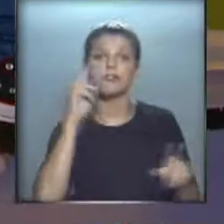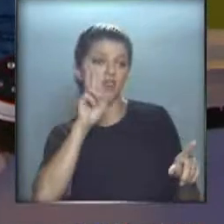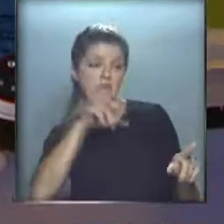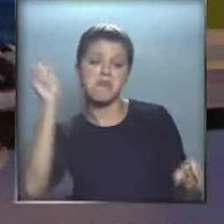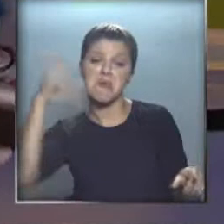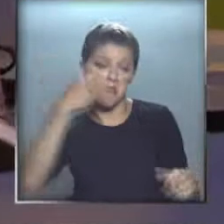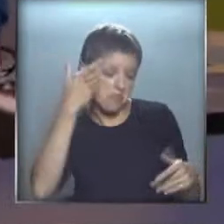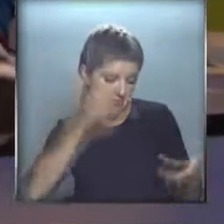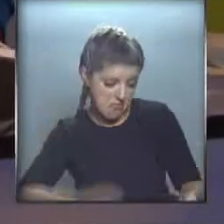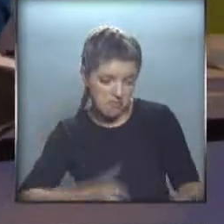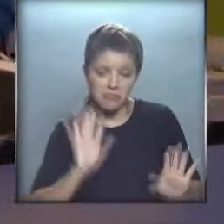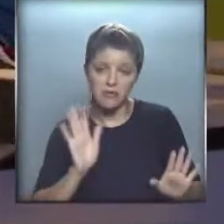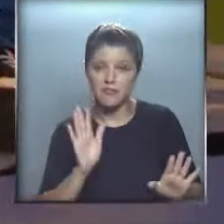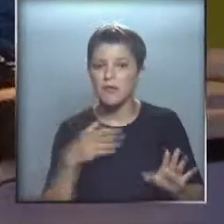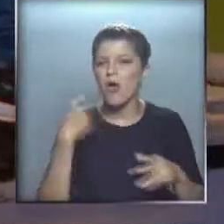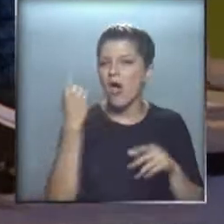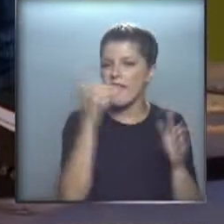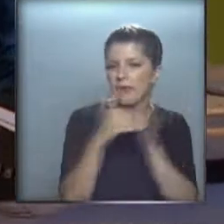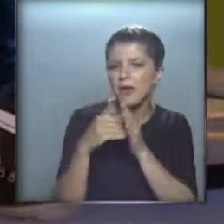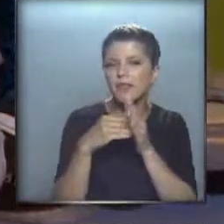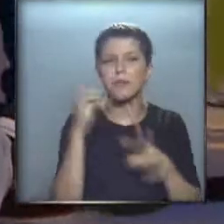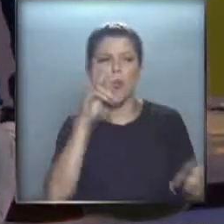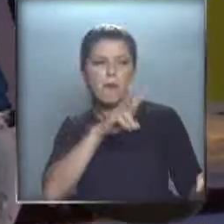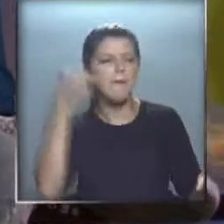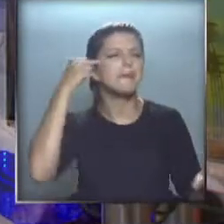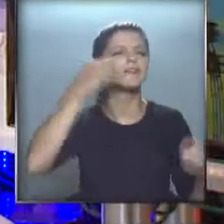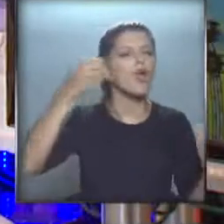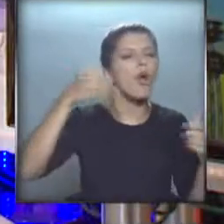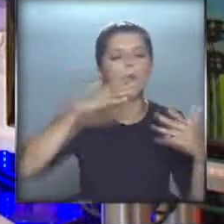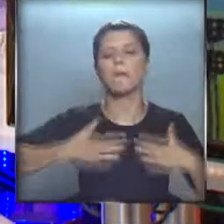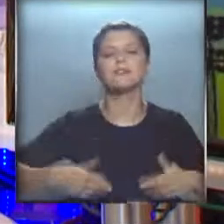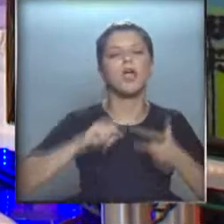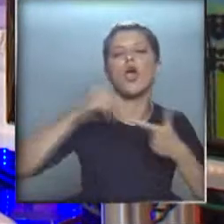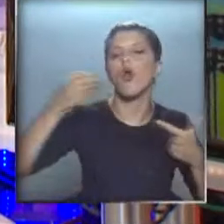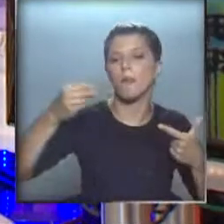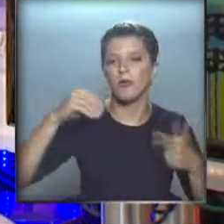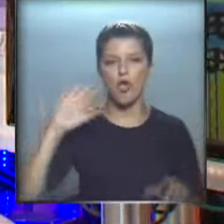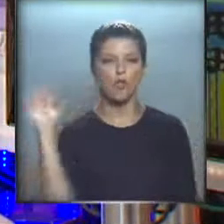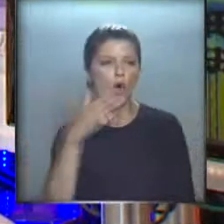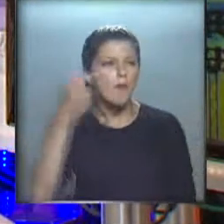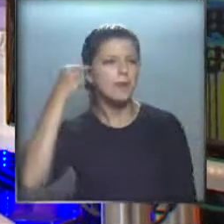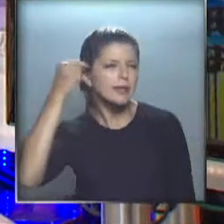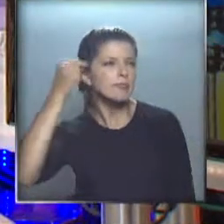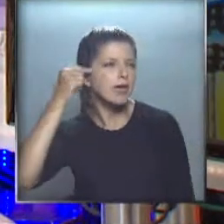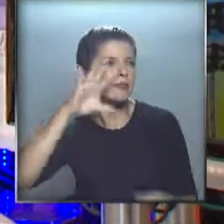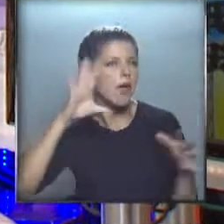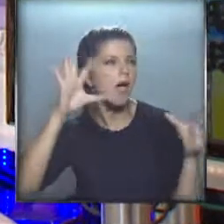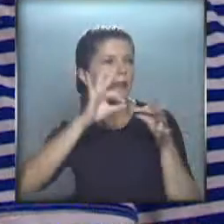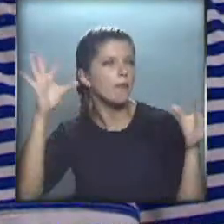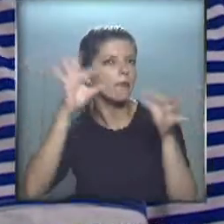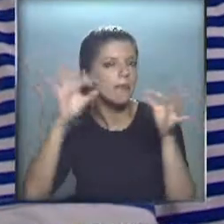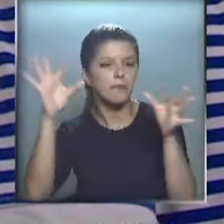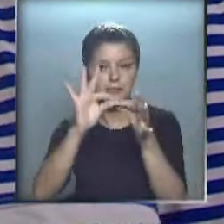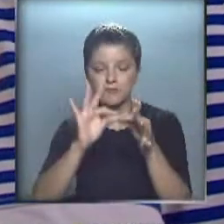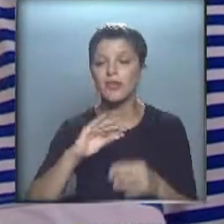mirá cómo se viste. Pero es como cómo se viste o cómo piensa y... Todos suponen de alguien, todos suponen... Todos te encasillan, todos tienen la necesidad de